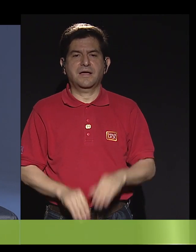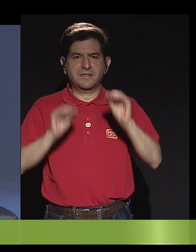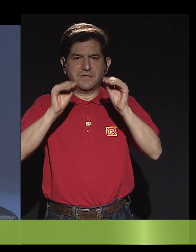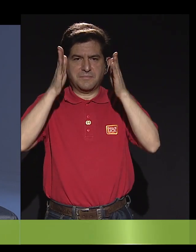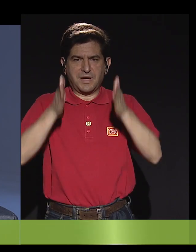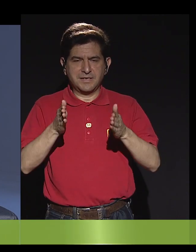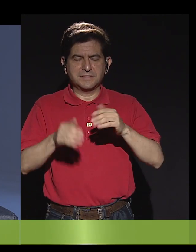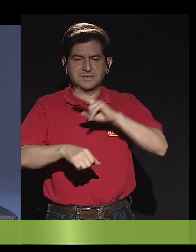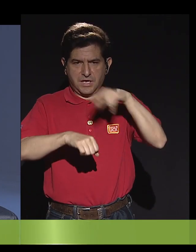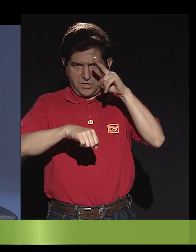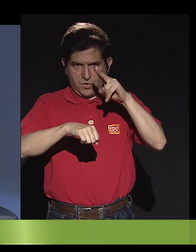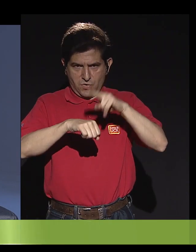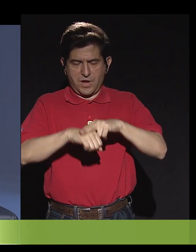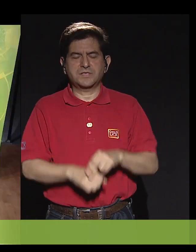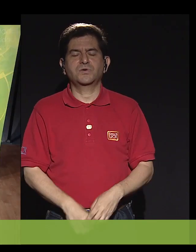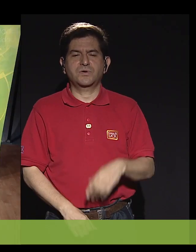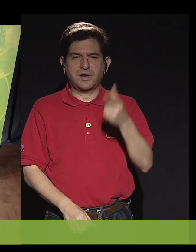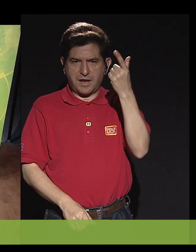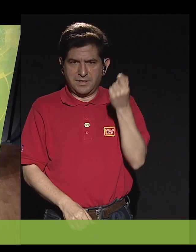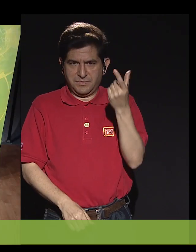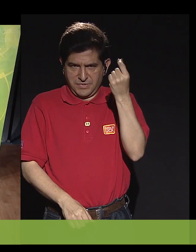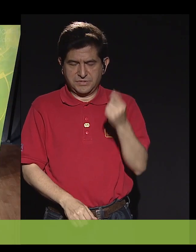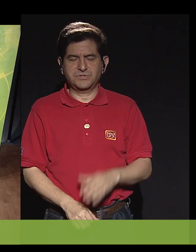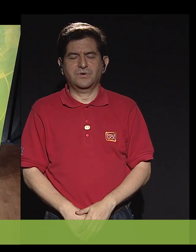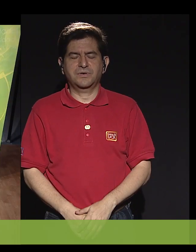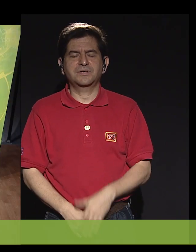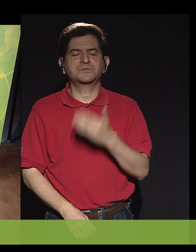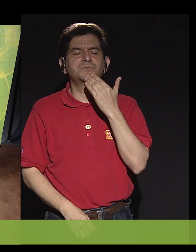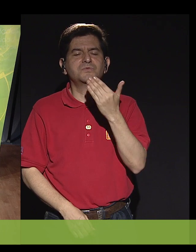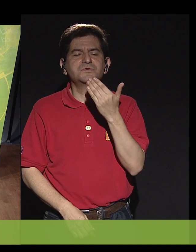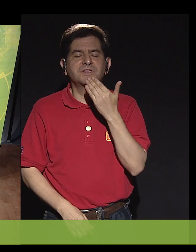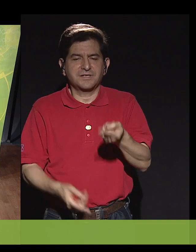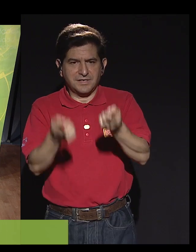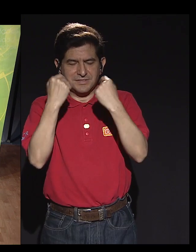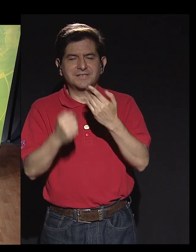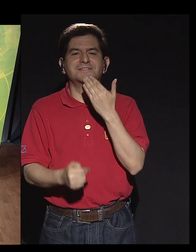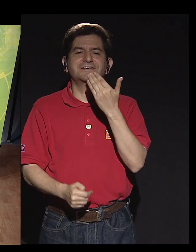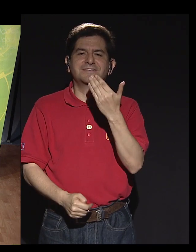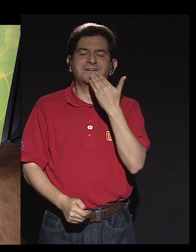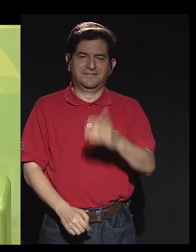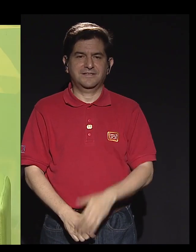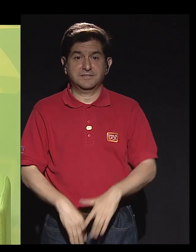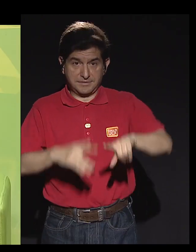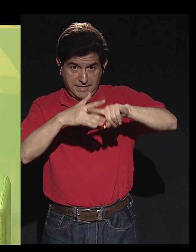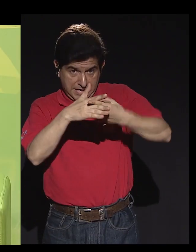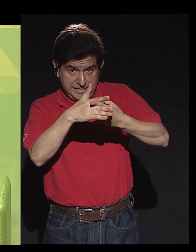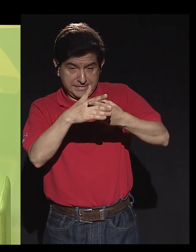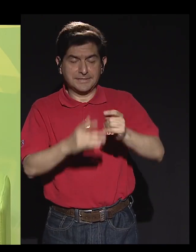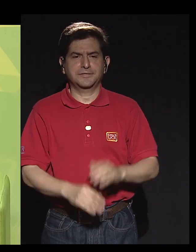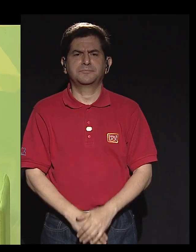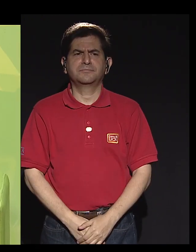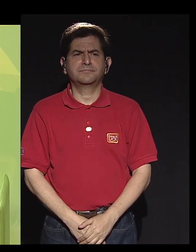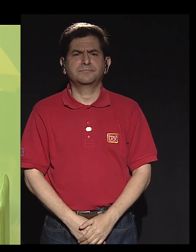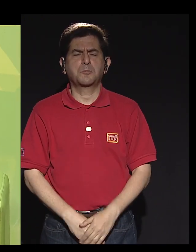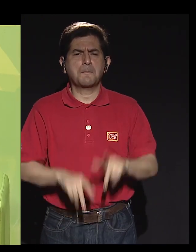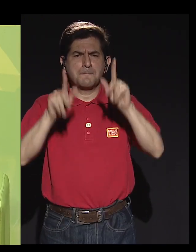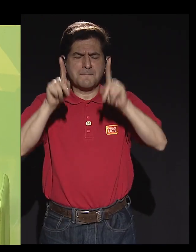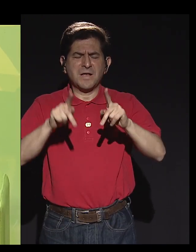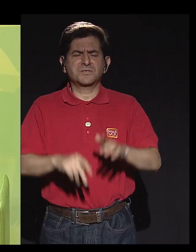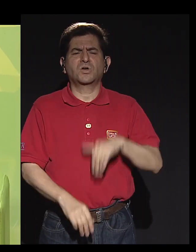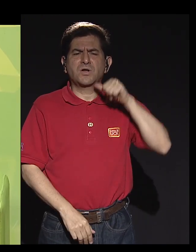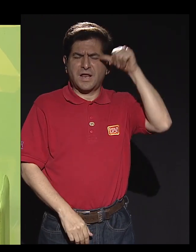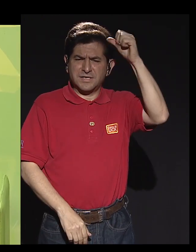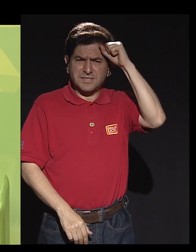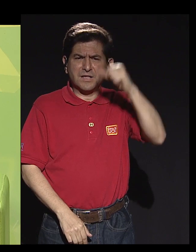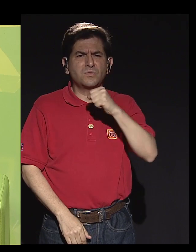Magisterio Nacional, JUPEMA. Muchas gracias a ambas por acompañarnos. Gracias. Y bienvenidas al programa. Muchas gracias. Gracias. Para comenzar, ¿qué hace que las